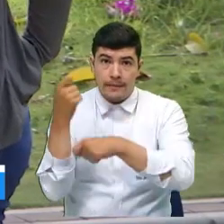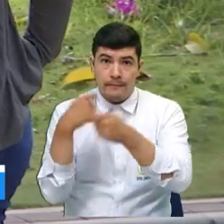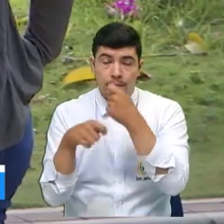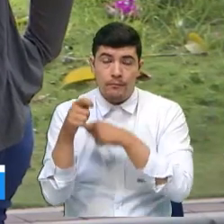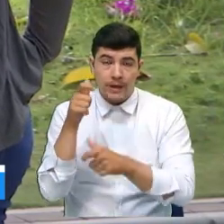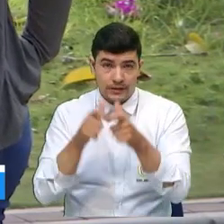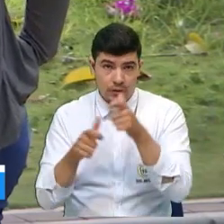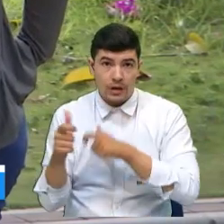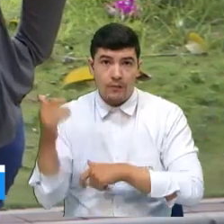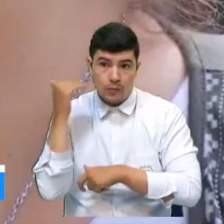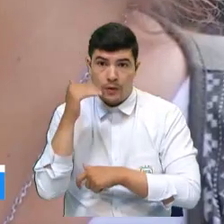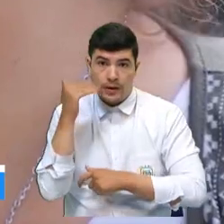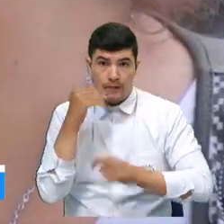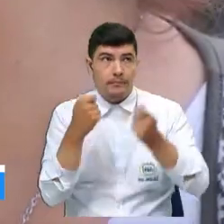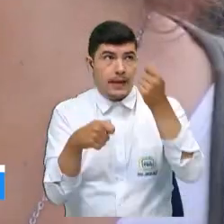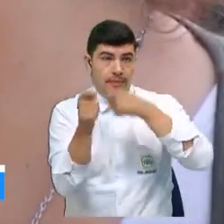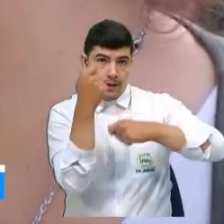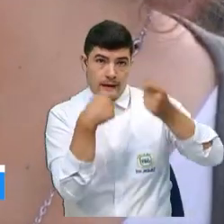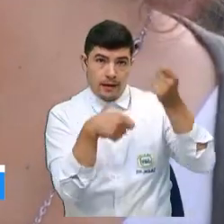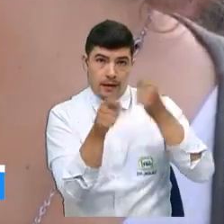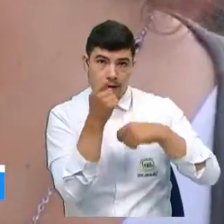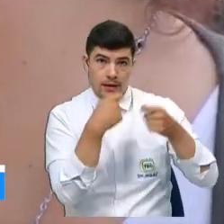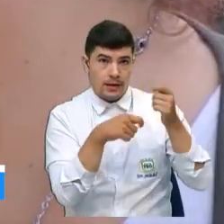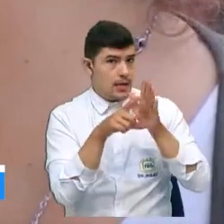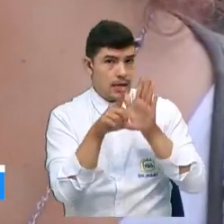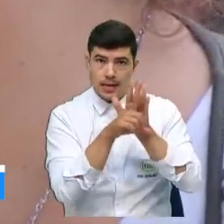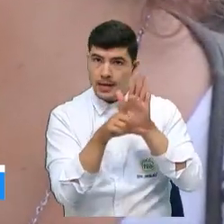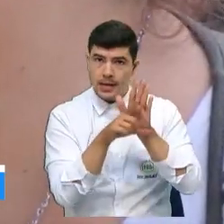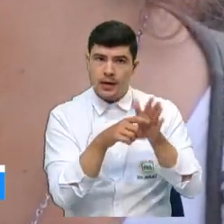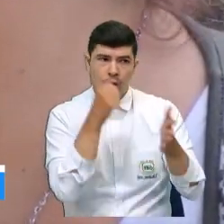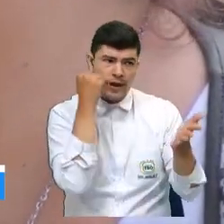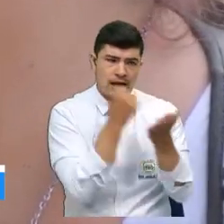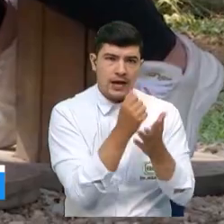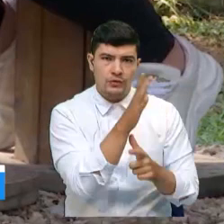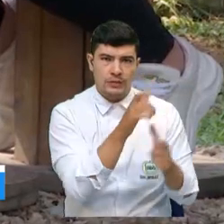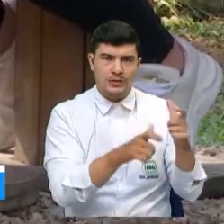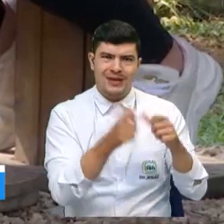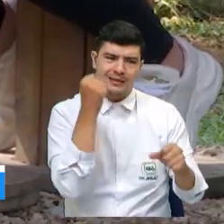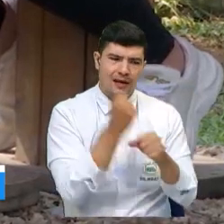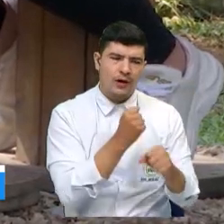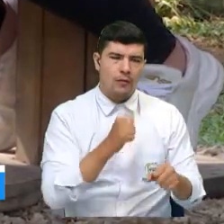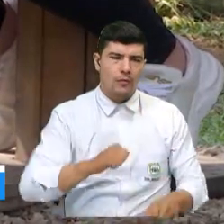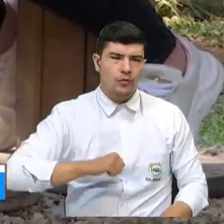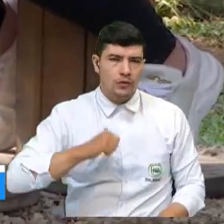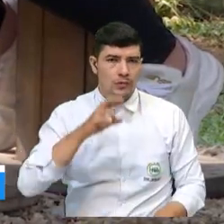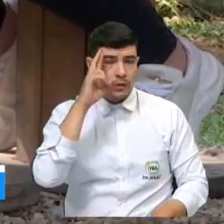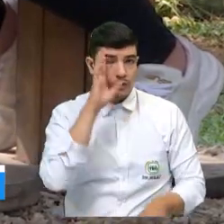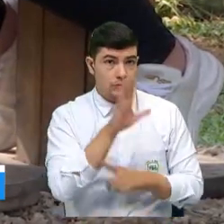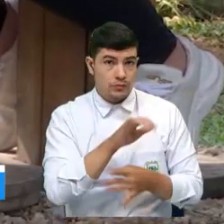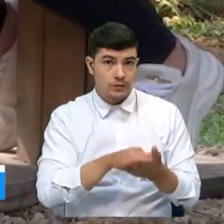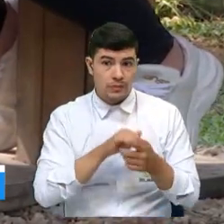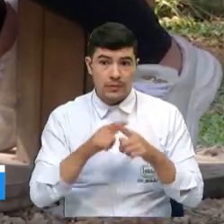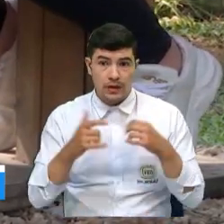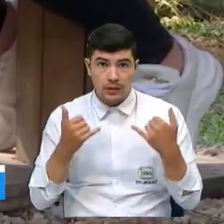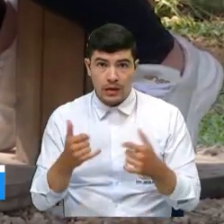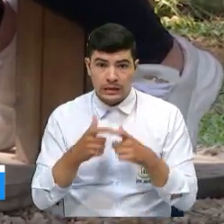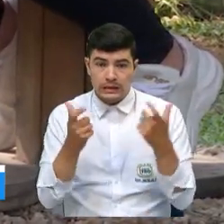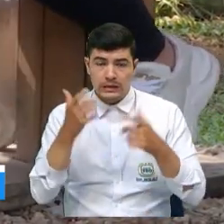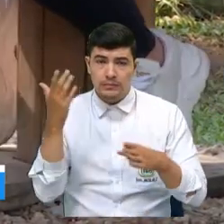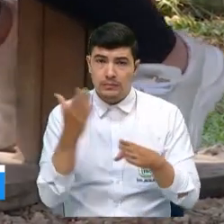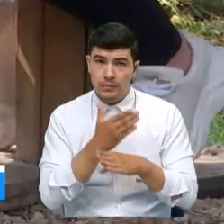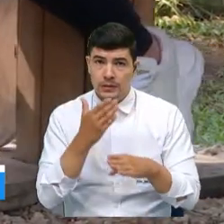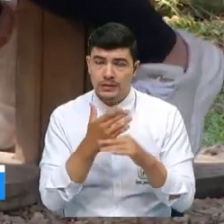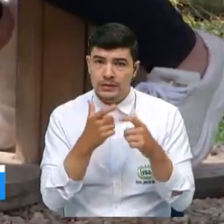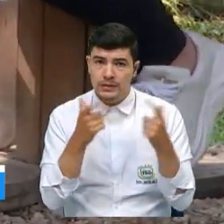Universidades de Santander lideran trabajo sobre tráfico y trata de personas, afirman que el desconocimiento de esta problemática aumentaría el riesgo de ser